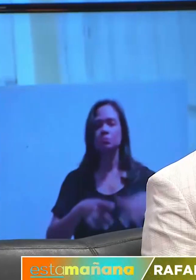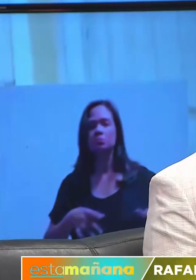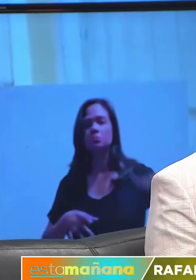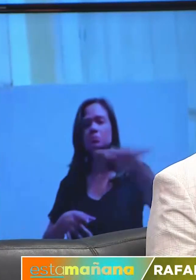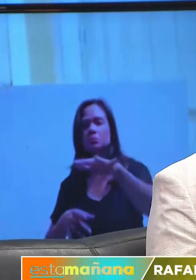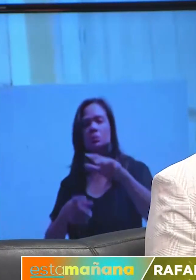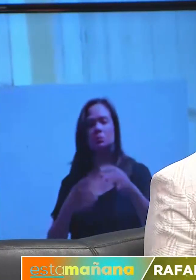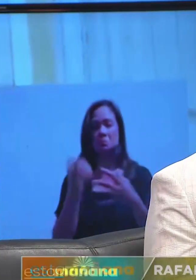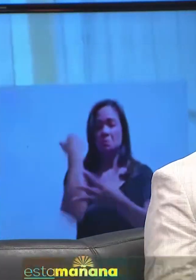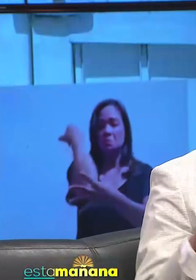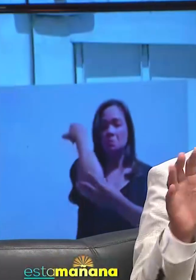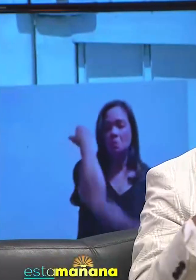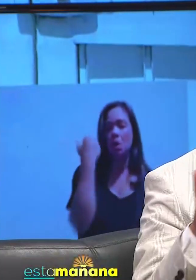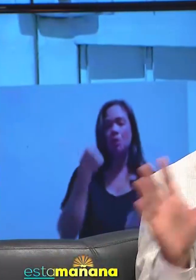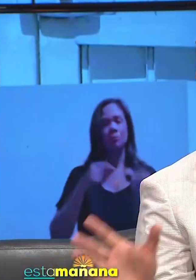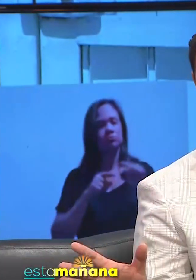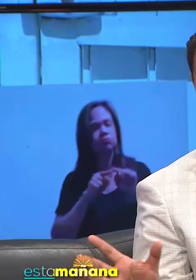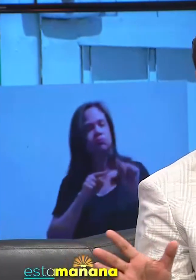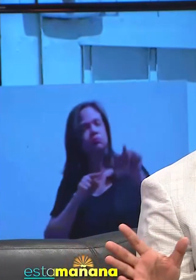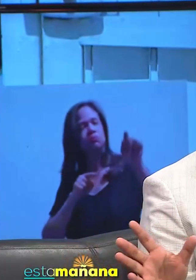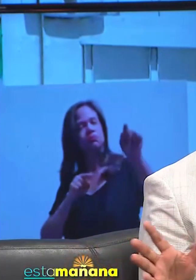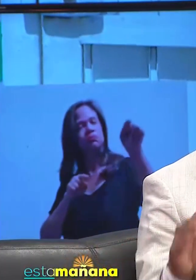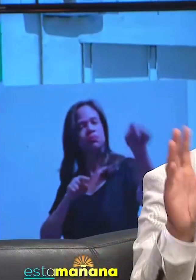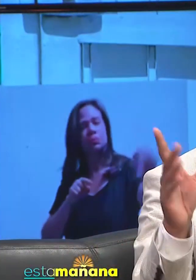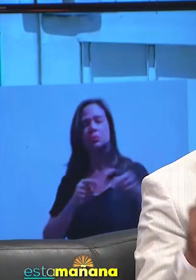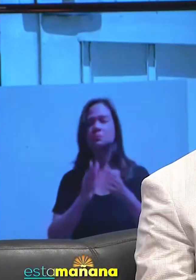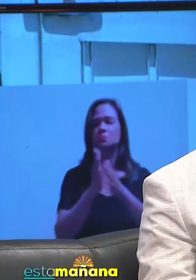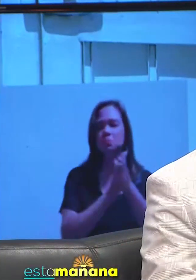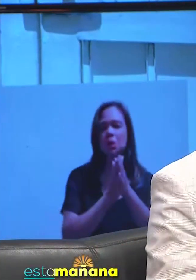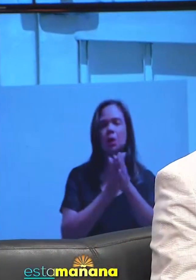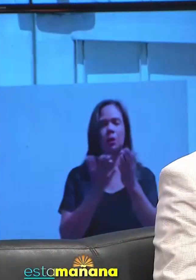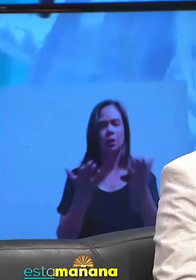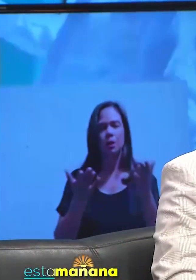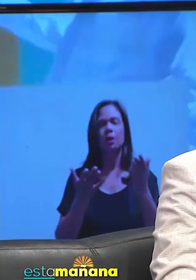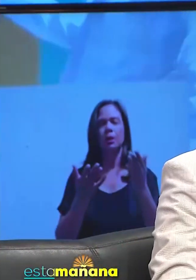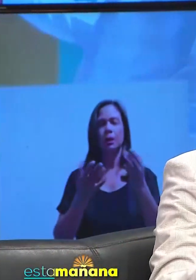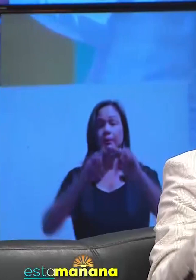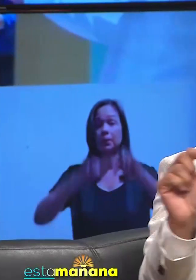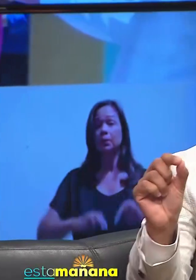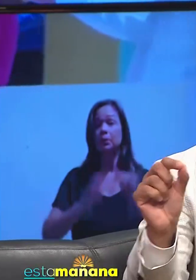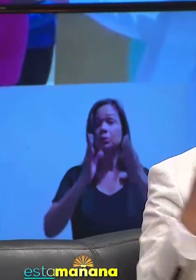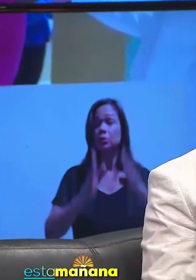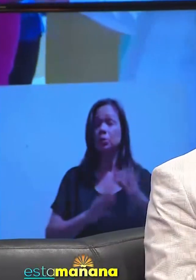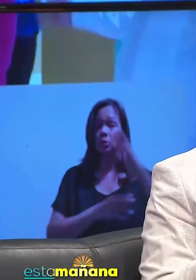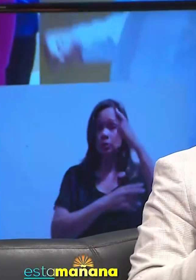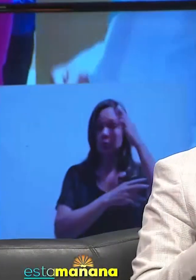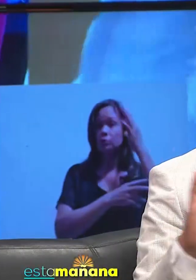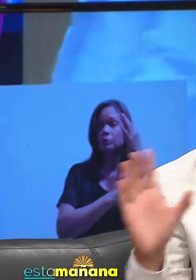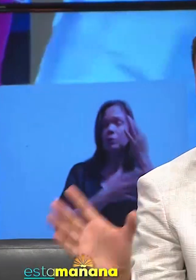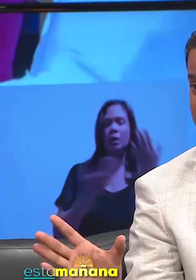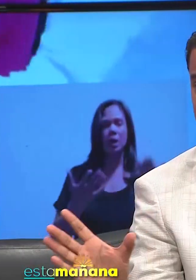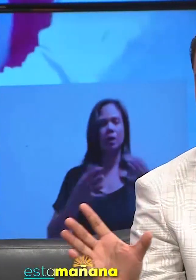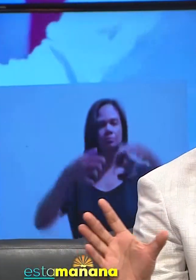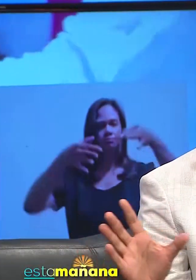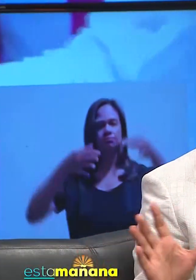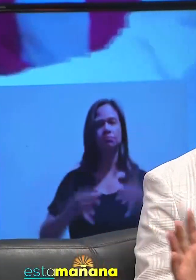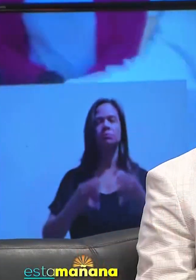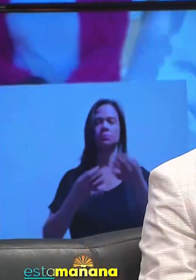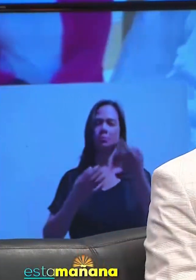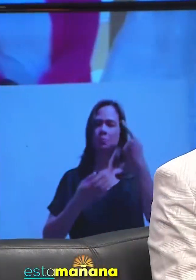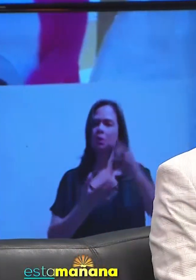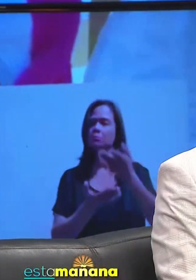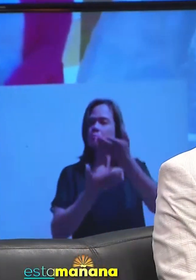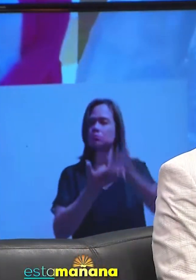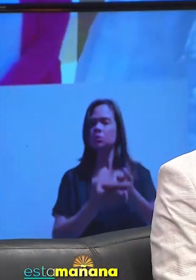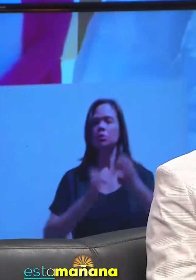director regional 15, no tengo acceso a eso. Tú me preguntas, mire, ¿ella pasó o él no pasó? Yo no te puedo decir. O